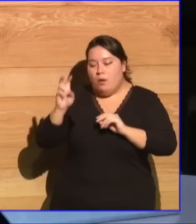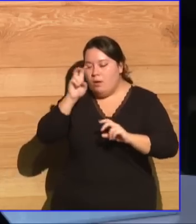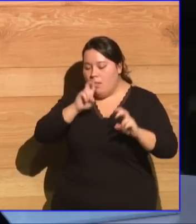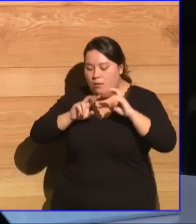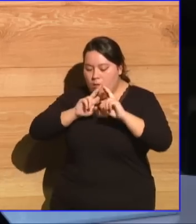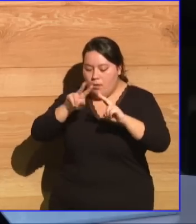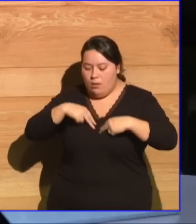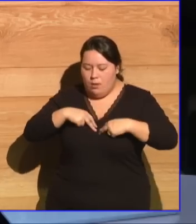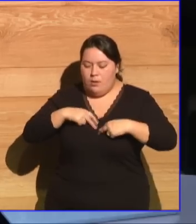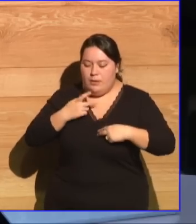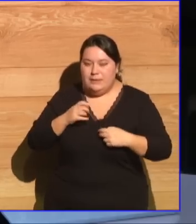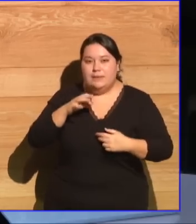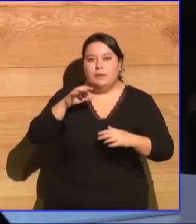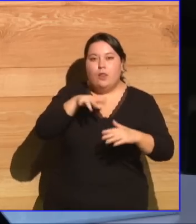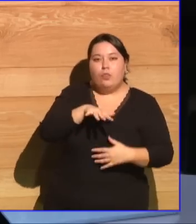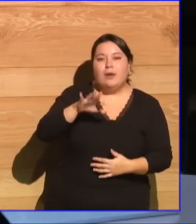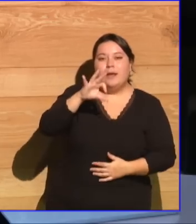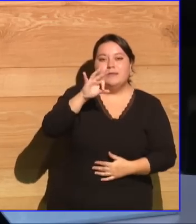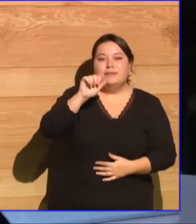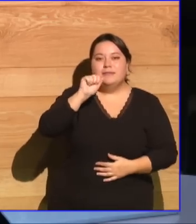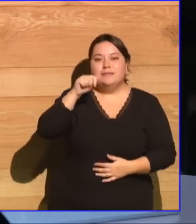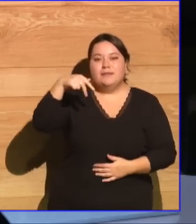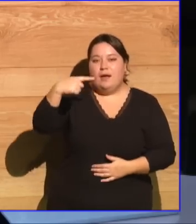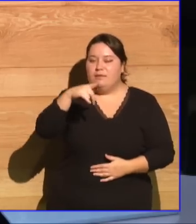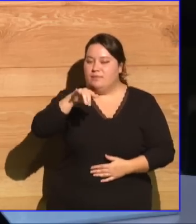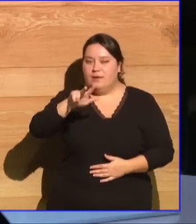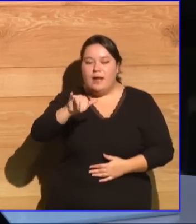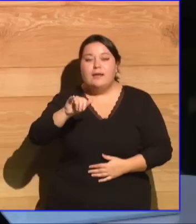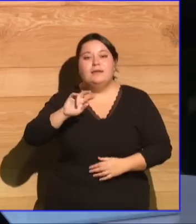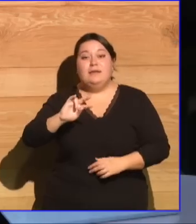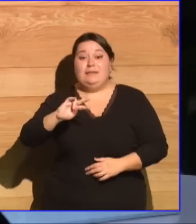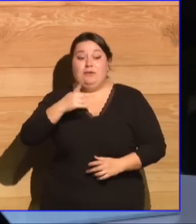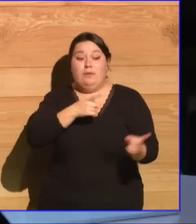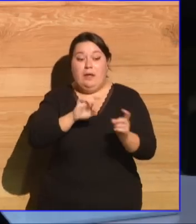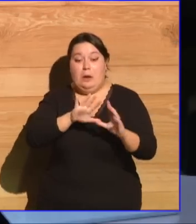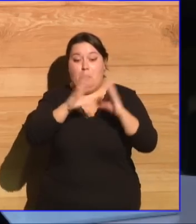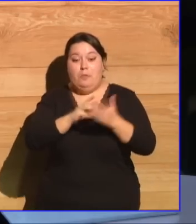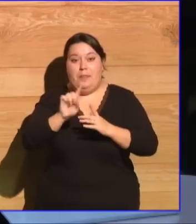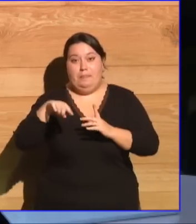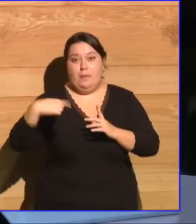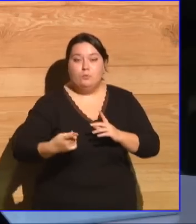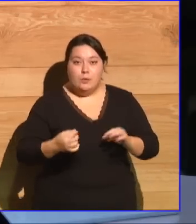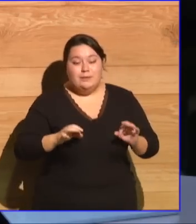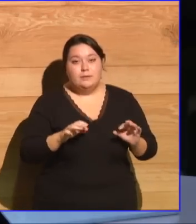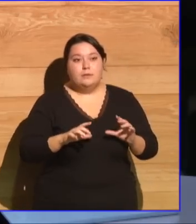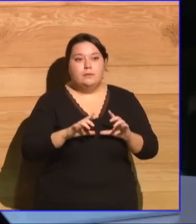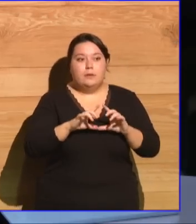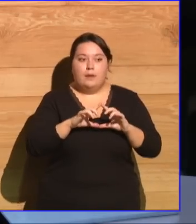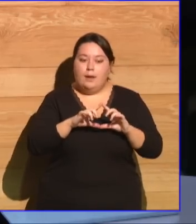Shanghái, en el Shanghái floreciente antes de la Segunda Guerra Mundial, antes de que los japoneses